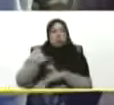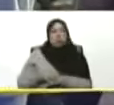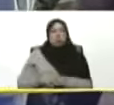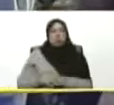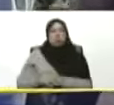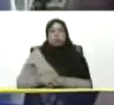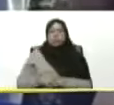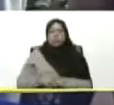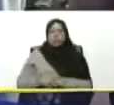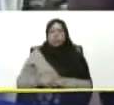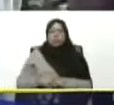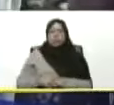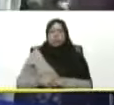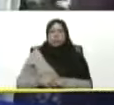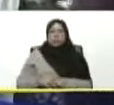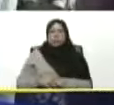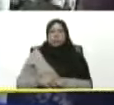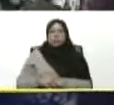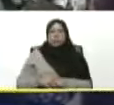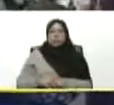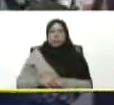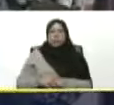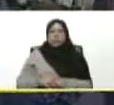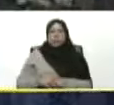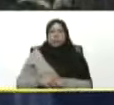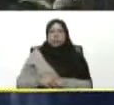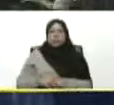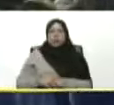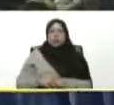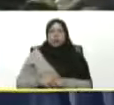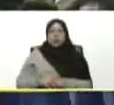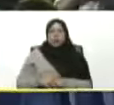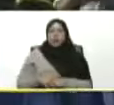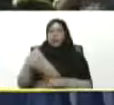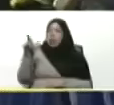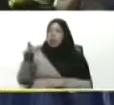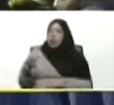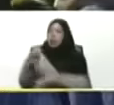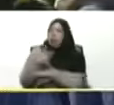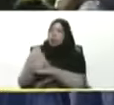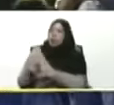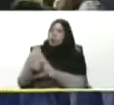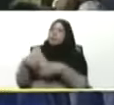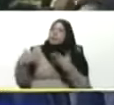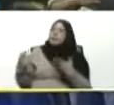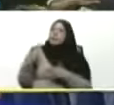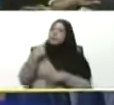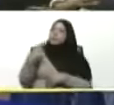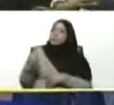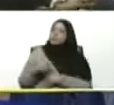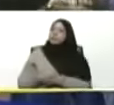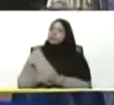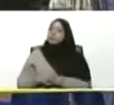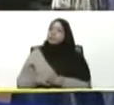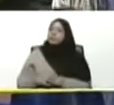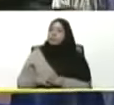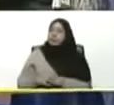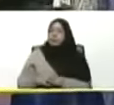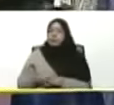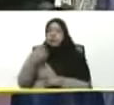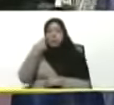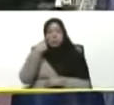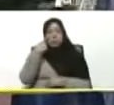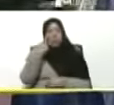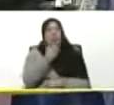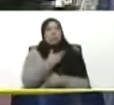¿Qué dice el gobernador? ¿Qué dices tú? Bueno, presidente, ya usted ha dicho y como puede ver, este es el barrio